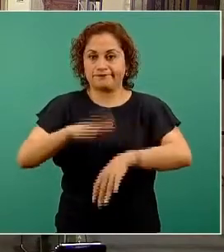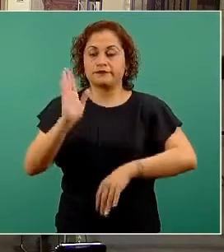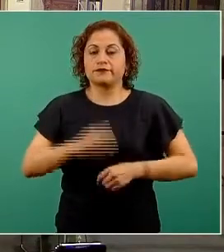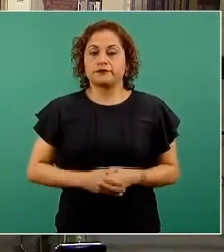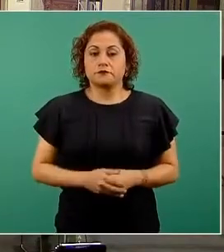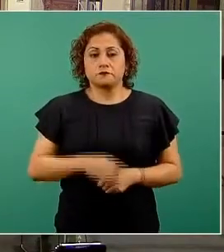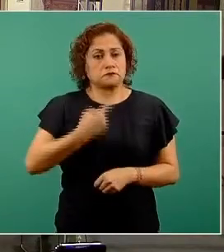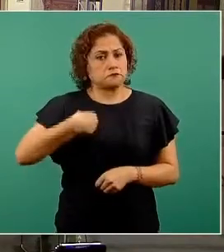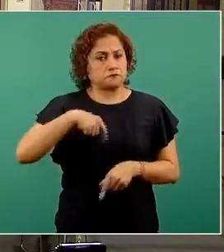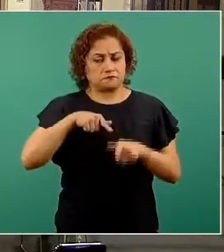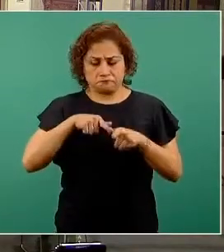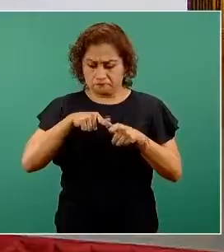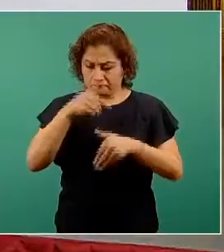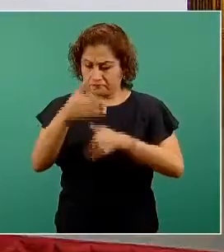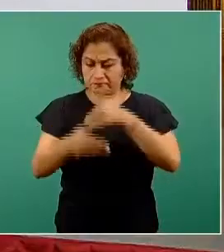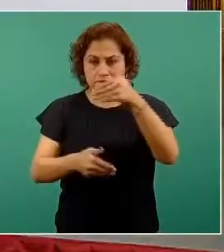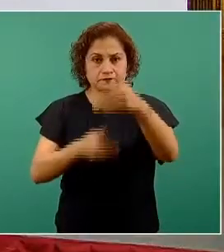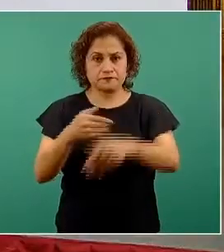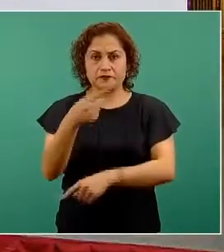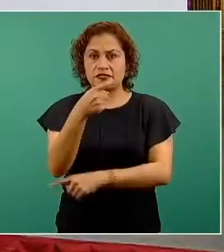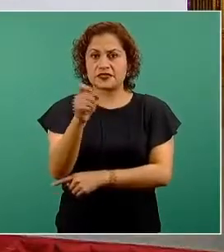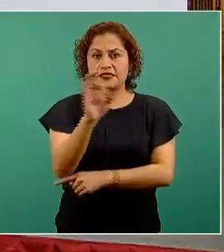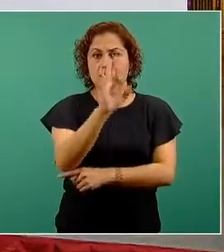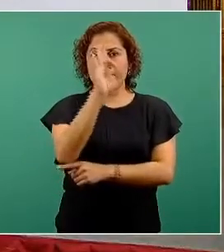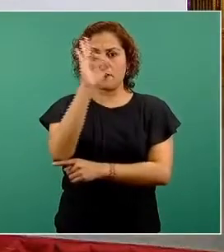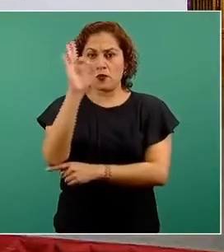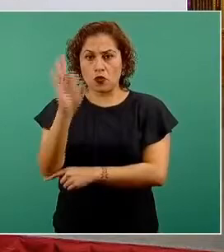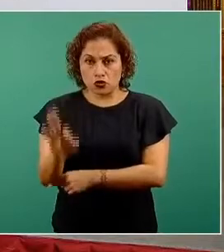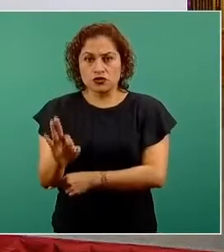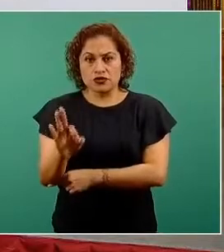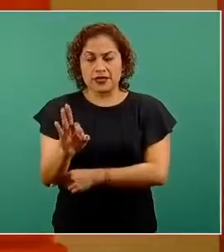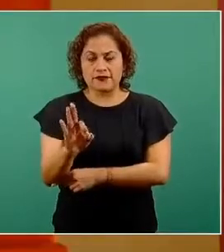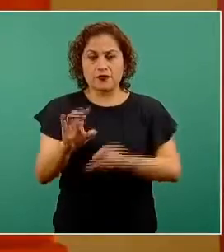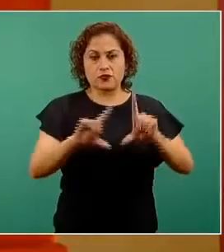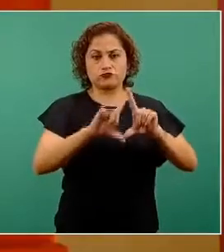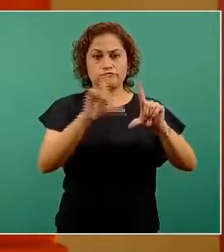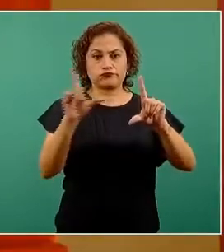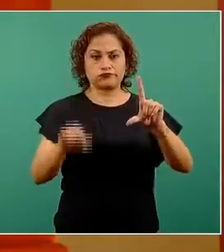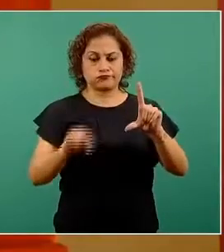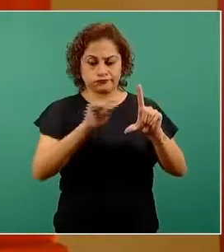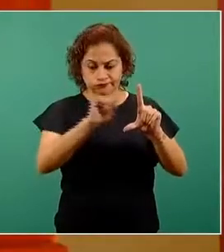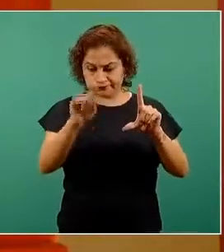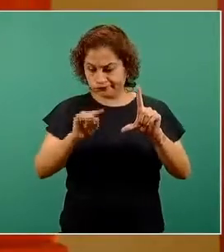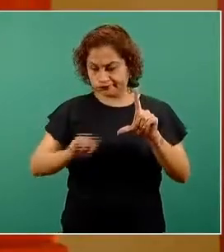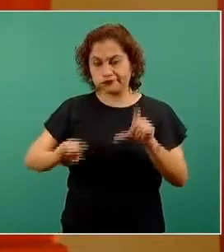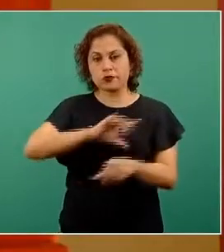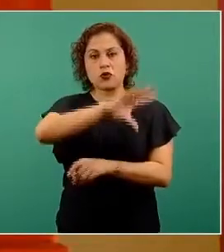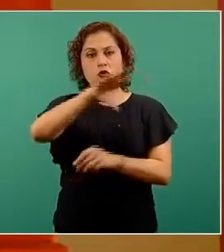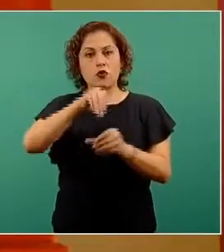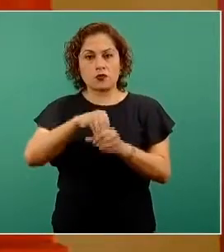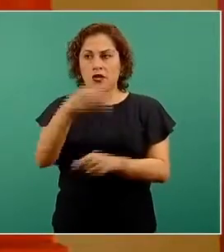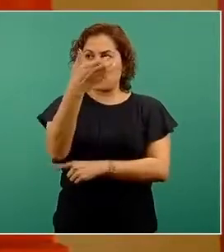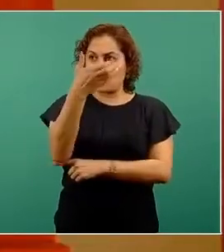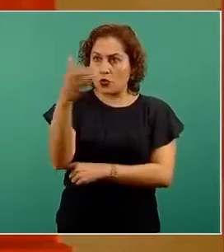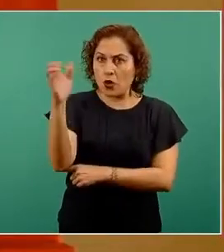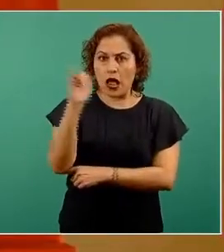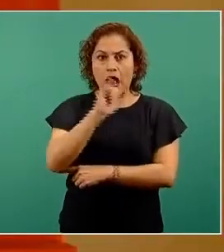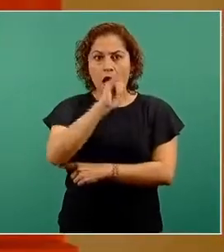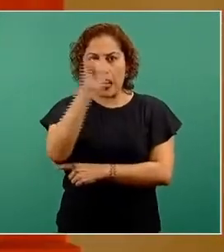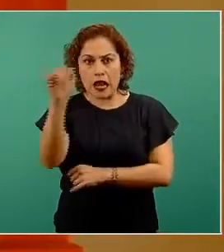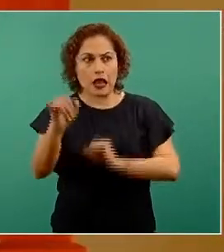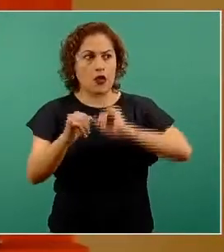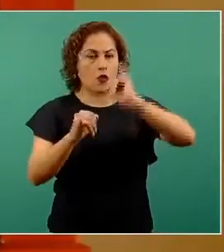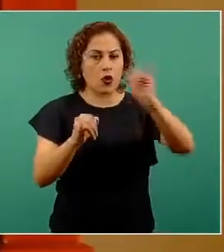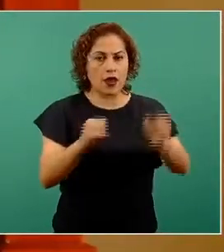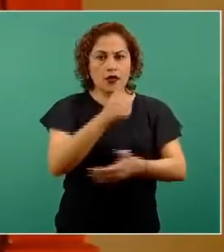seguiremos hasta culminar al 100% la cobertura en todas las zonas rurales, pequeñas, poblados, también